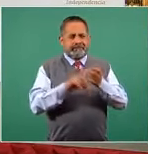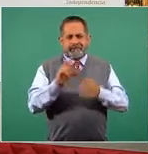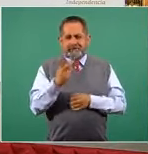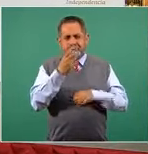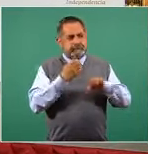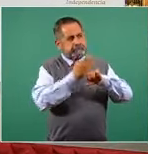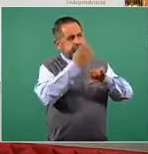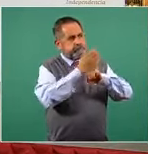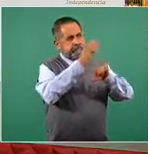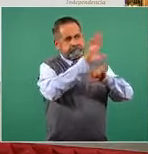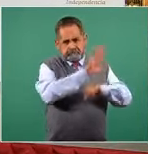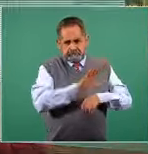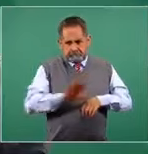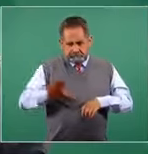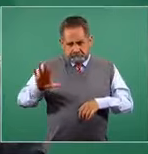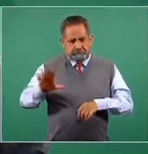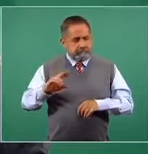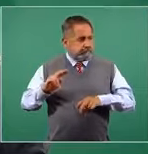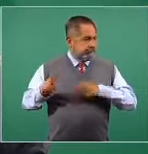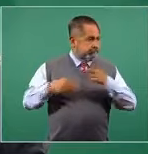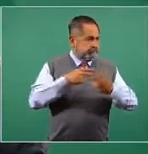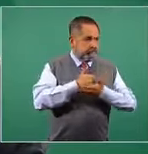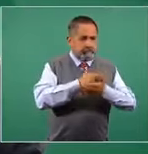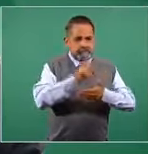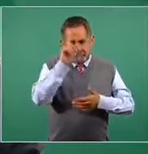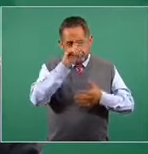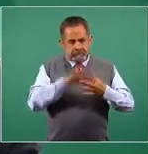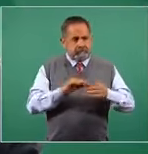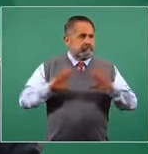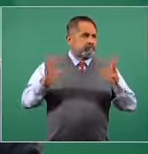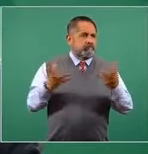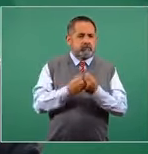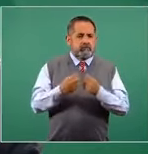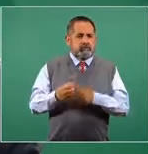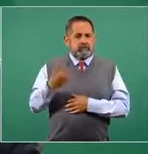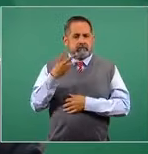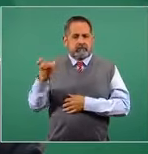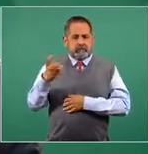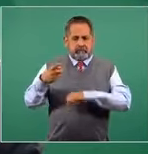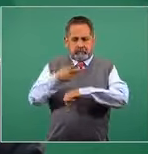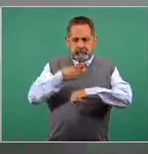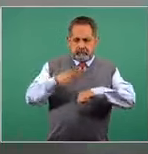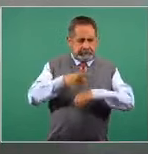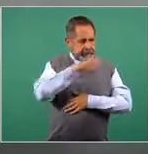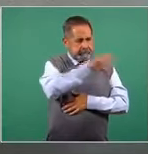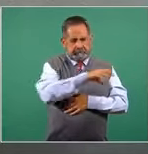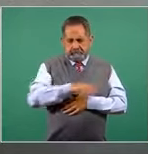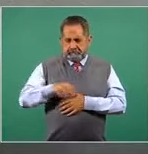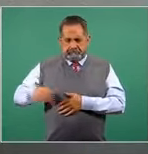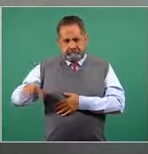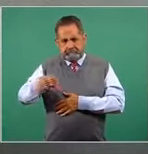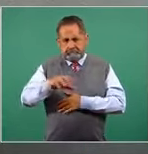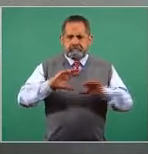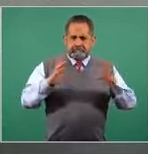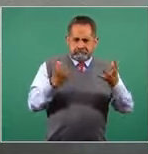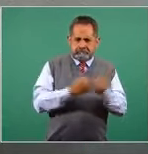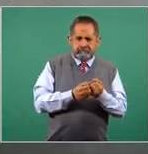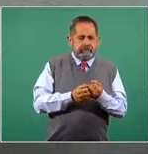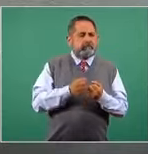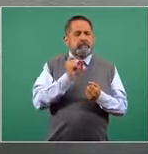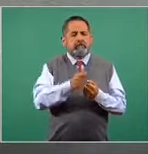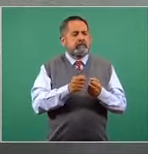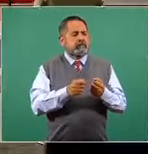los estados, y las 300 juntas distritales. Hay una junta distrital. La junta es un grupo